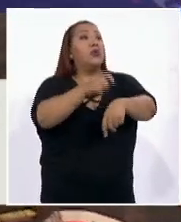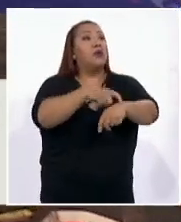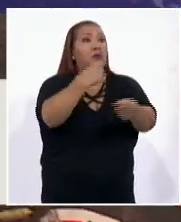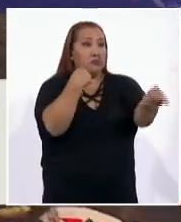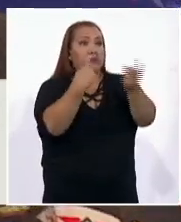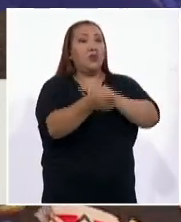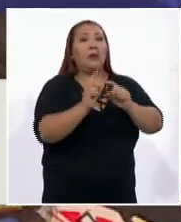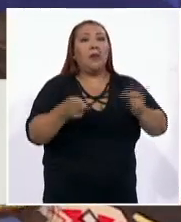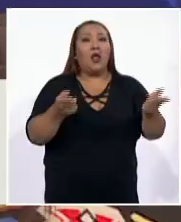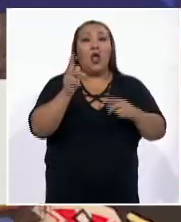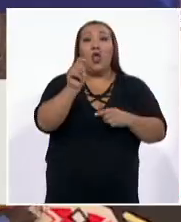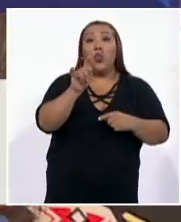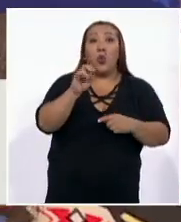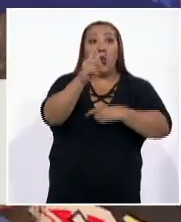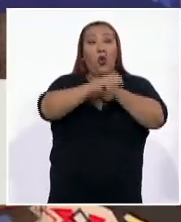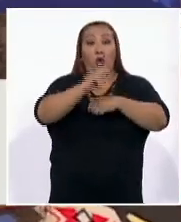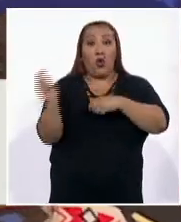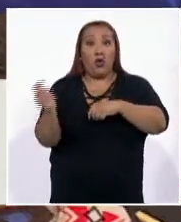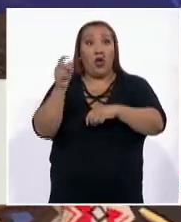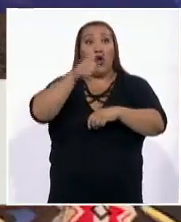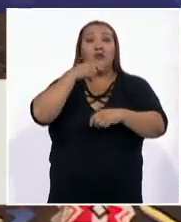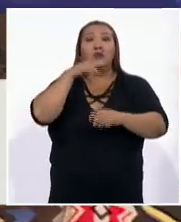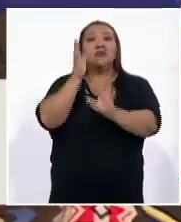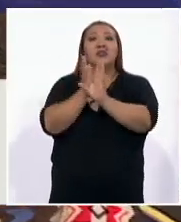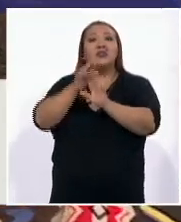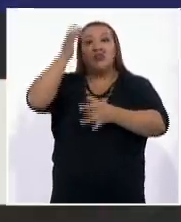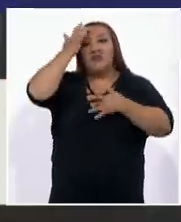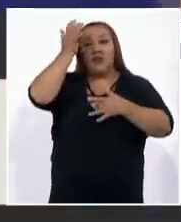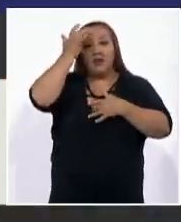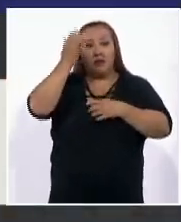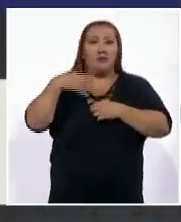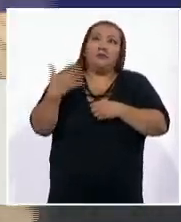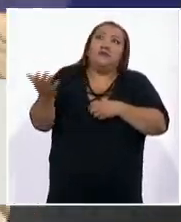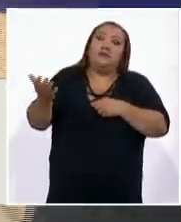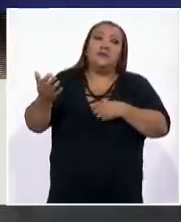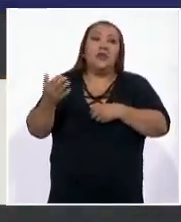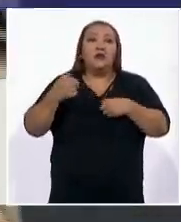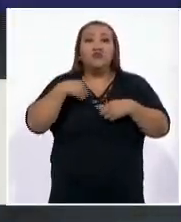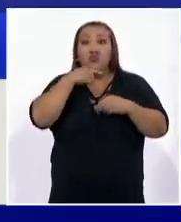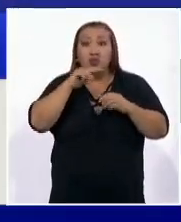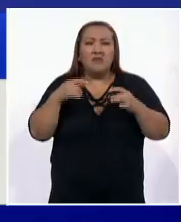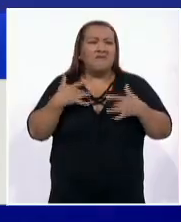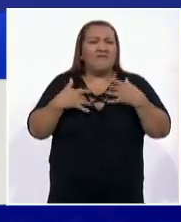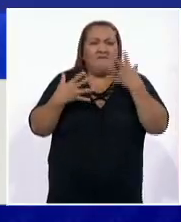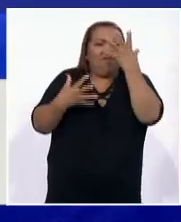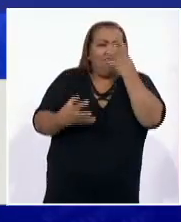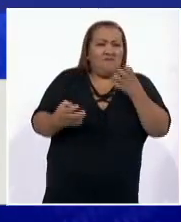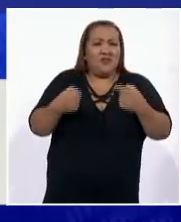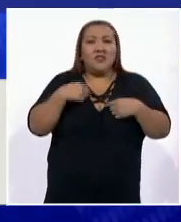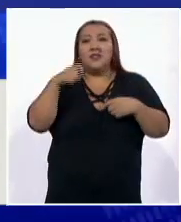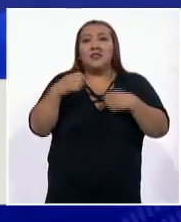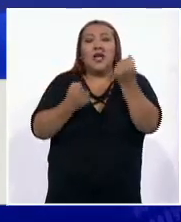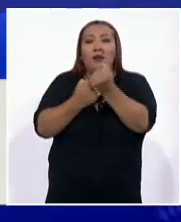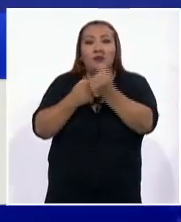y lamentablemente el turno que viene de la otra psicóloga está enferma. La menor está rebelde, se siente atacada y requiere